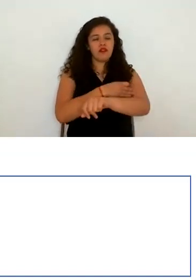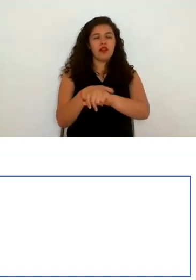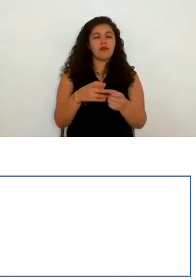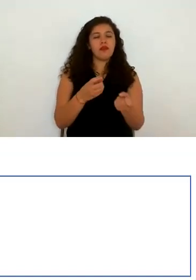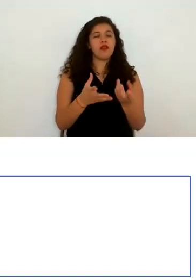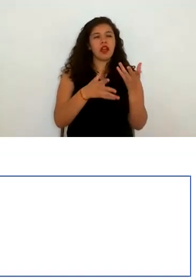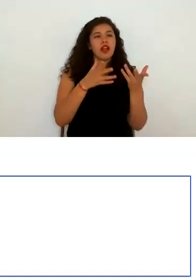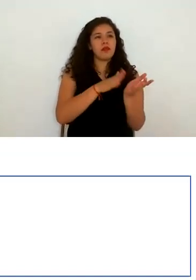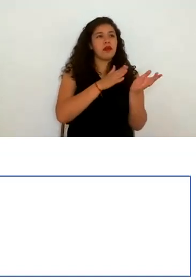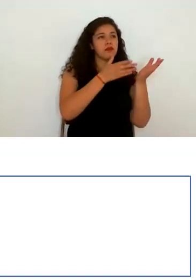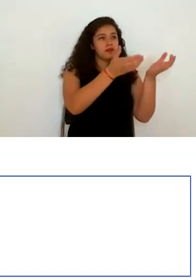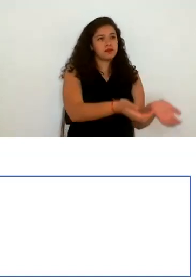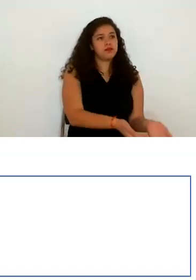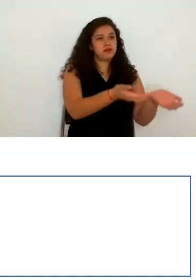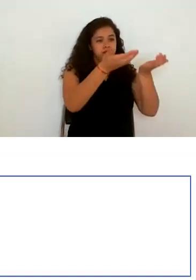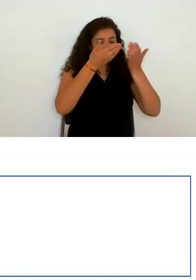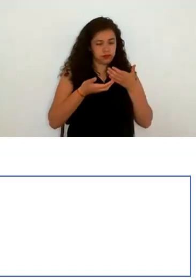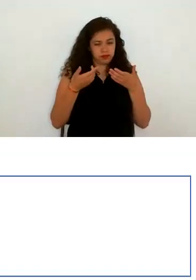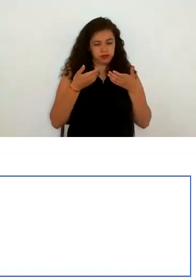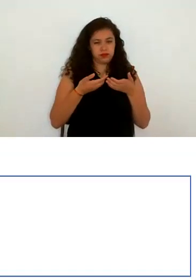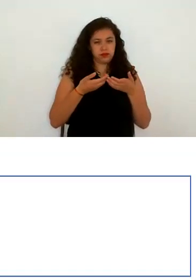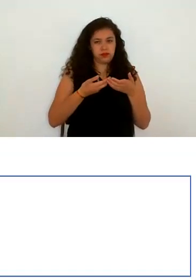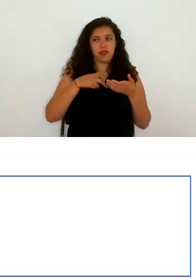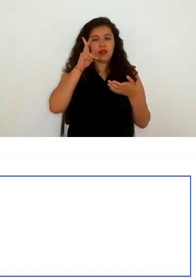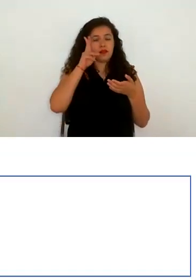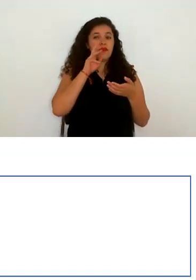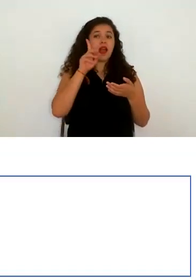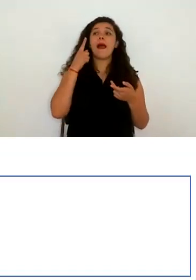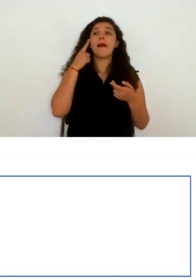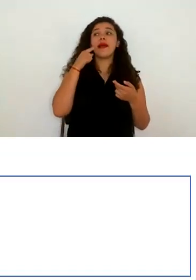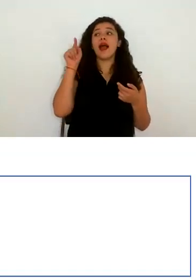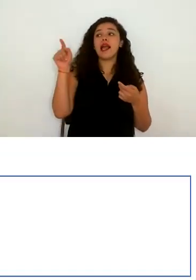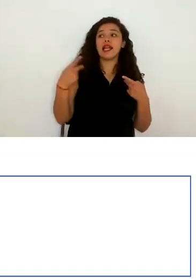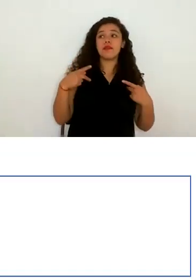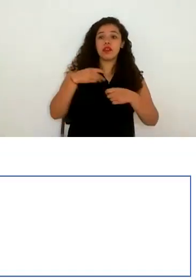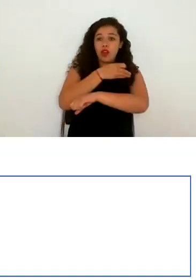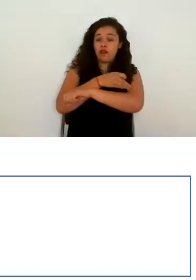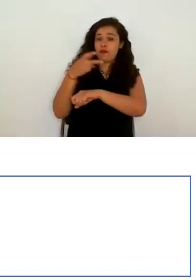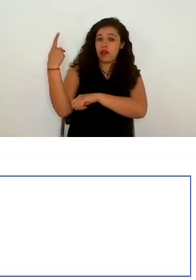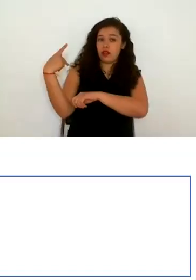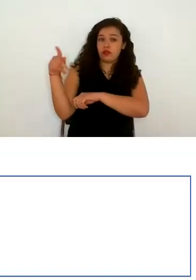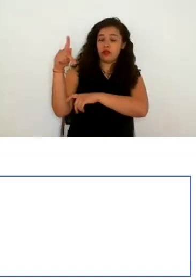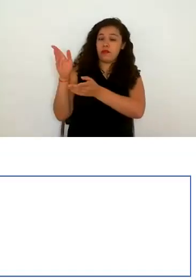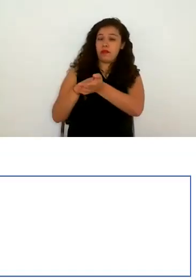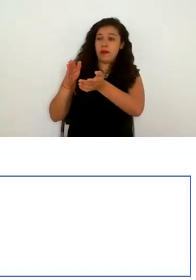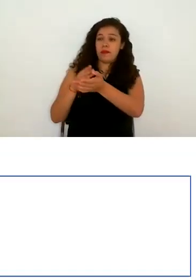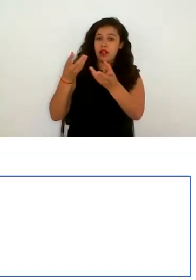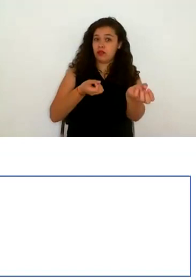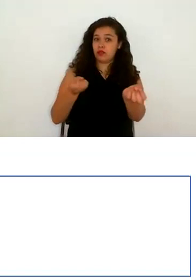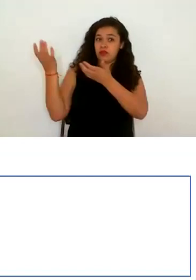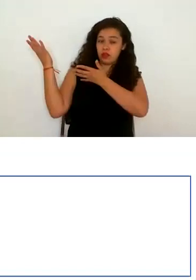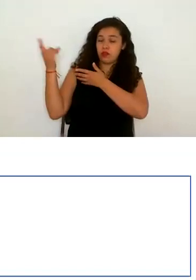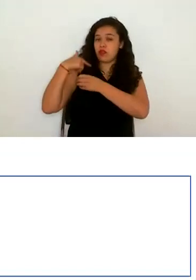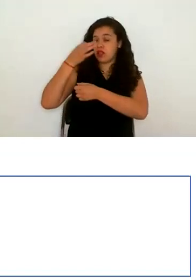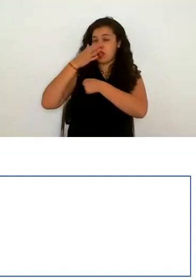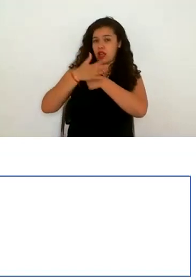el expediente. Entonces hay que dejar evidencia que se retiraron esos documentos por